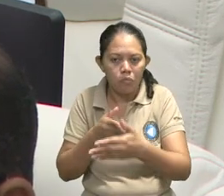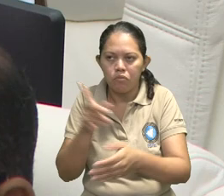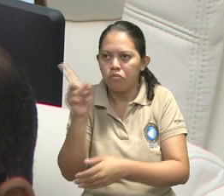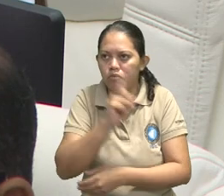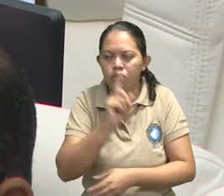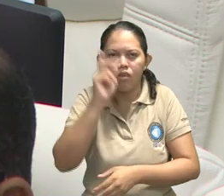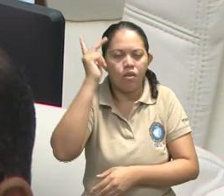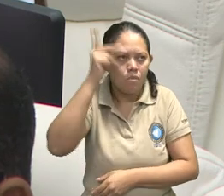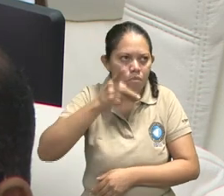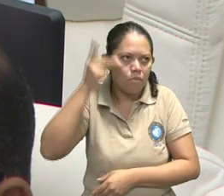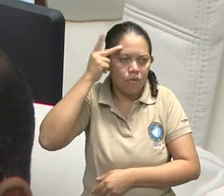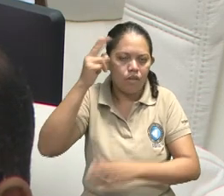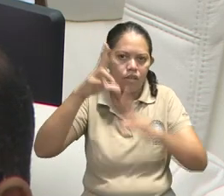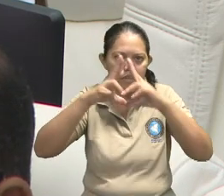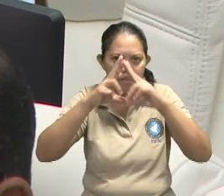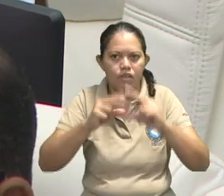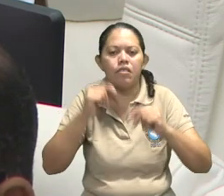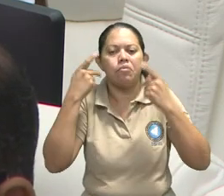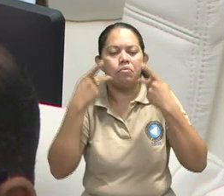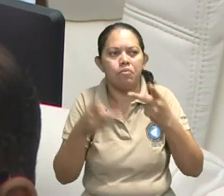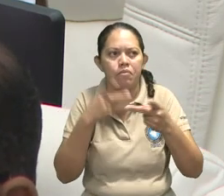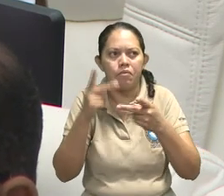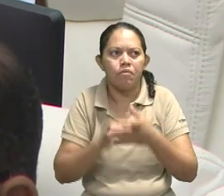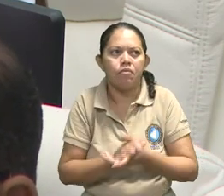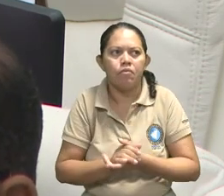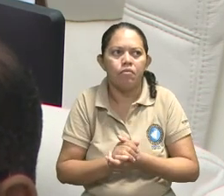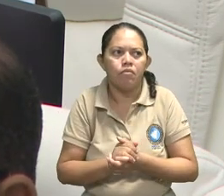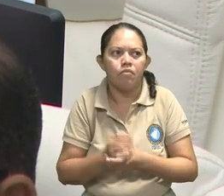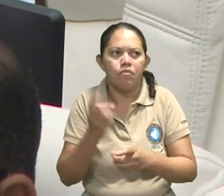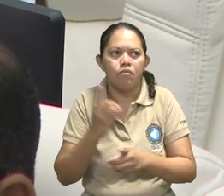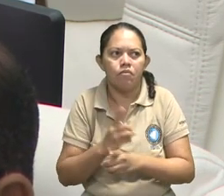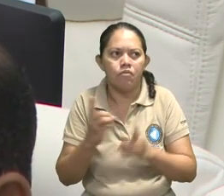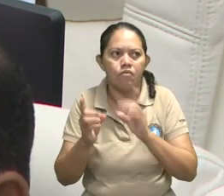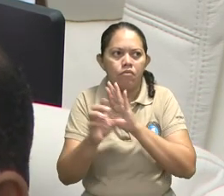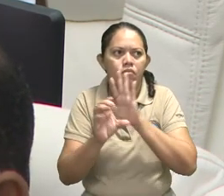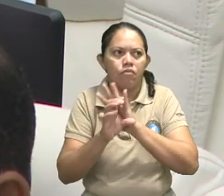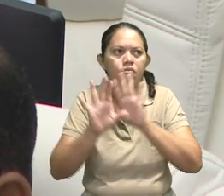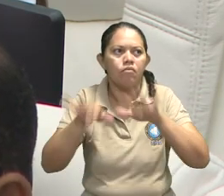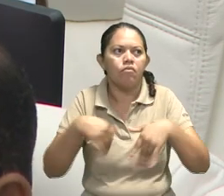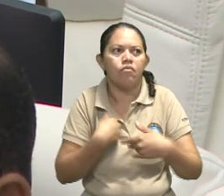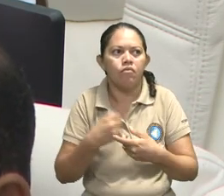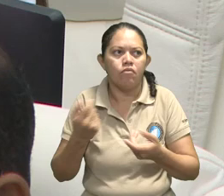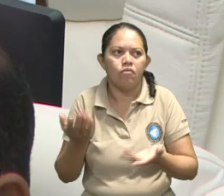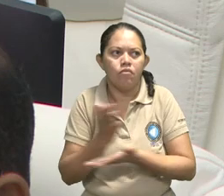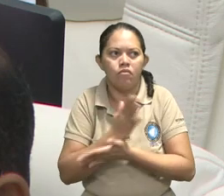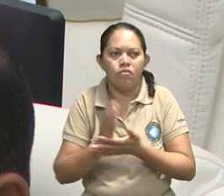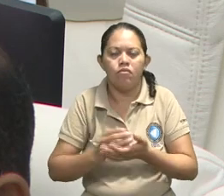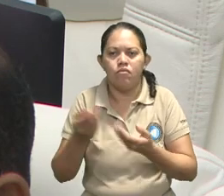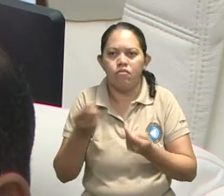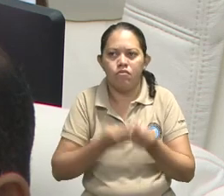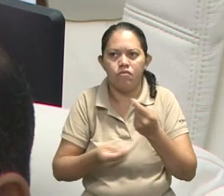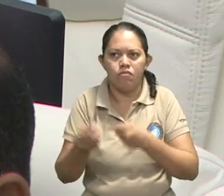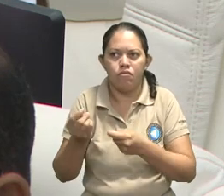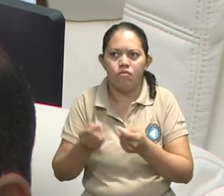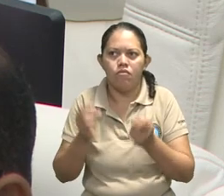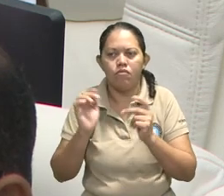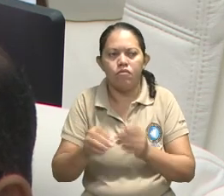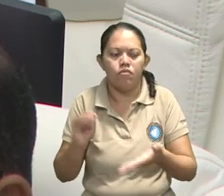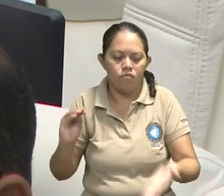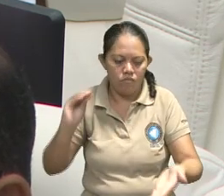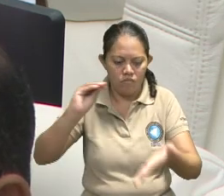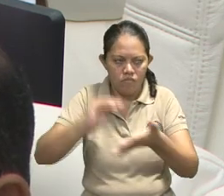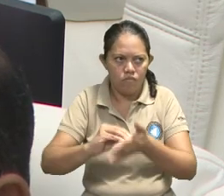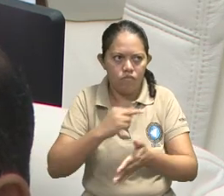Constitución Política de la República de Nicaragua, leyes constitucionales ni a los tratados o convenios internacionales suscritos